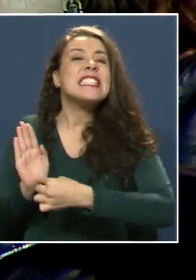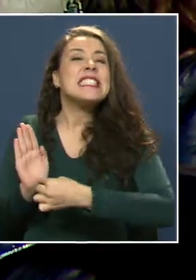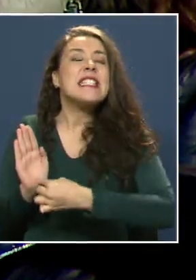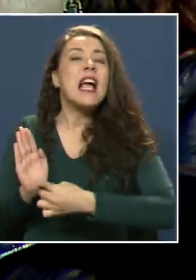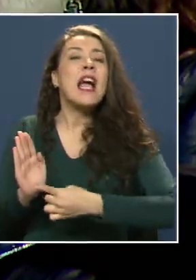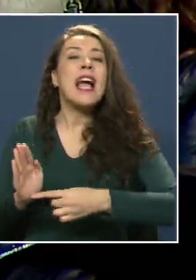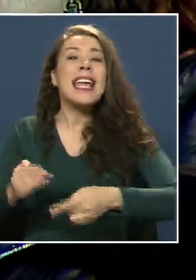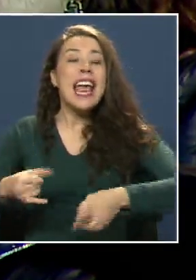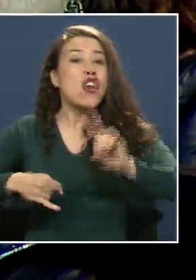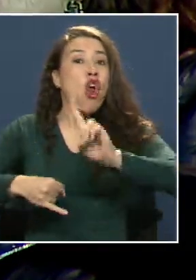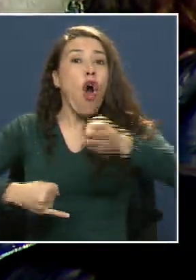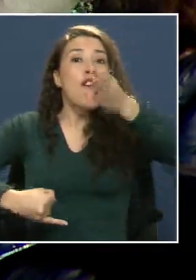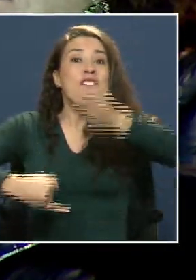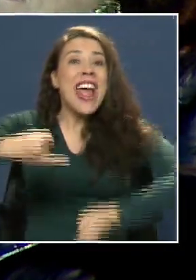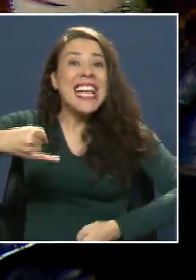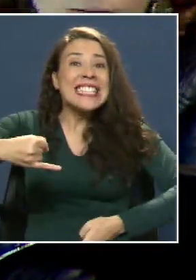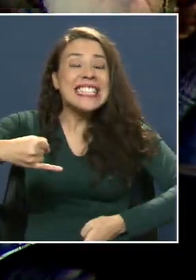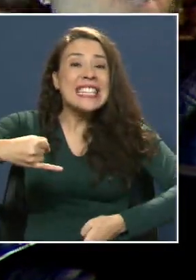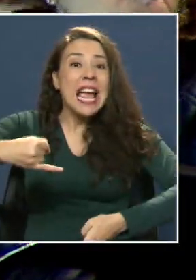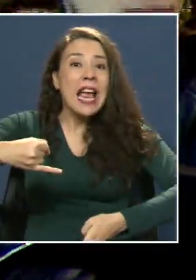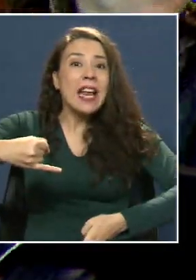la imprescriptibilidad de la acción penal.